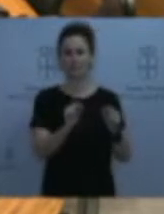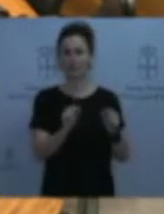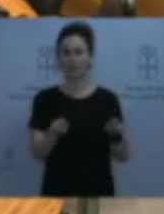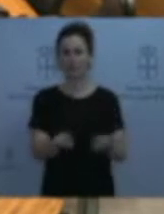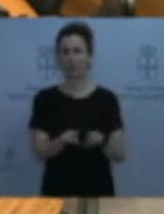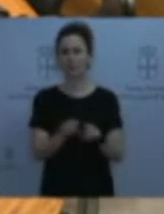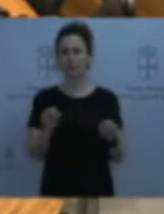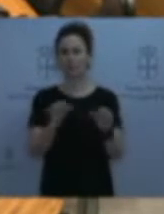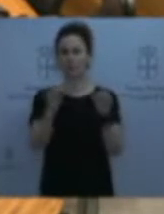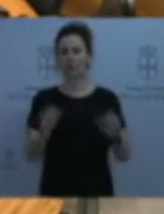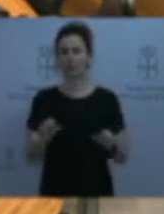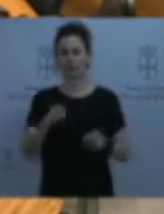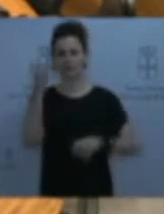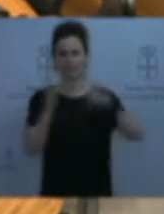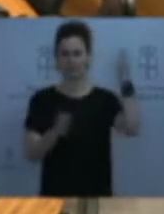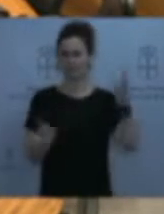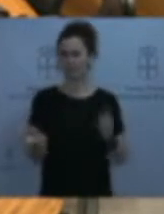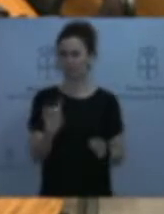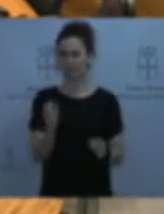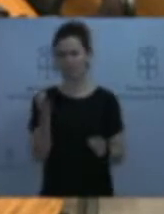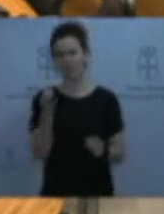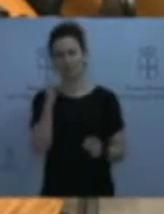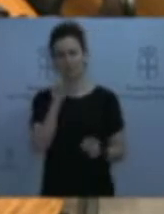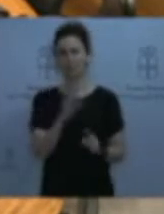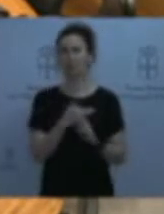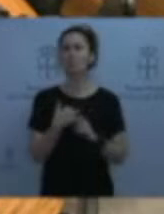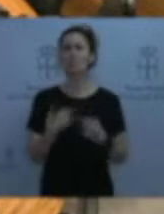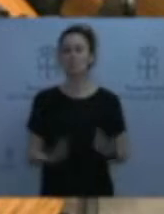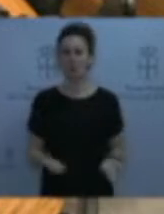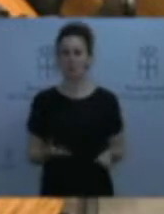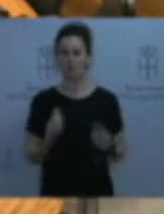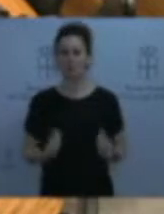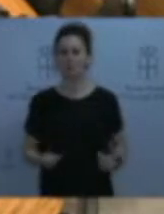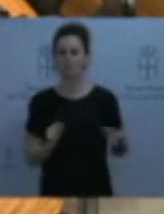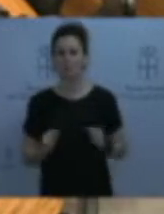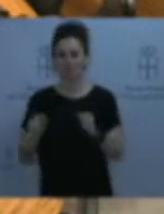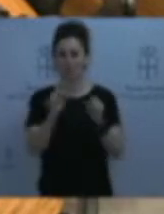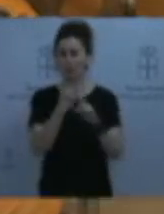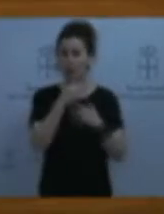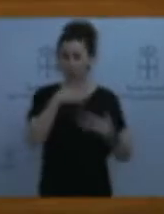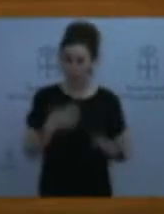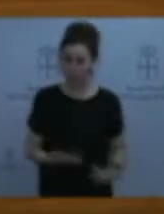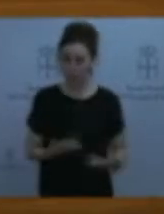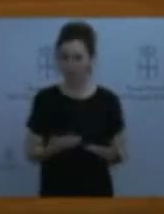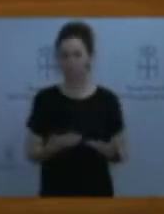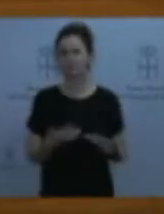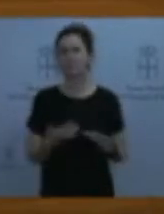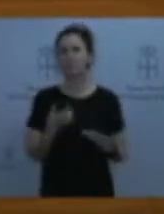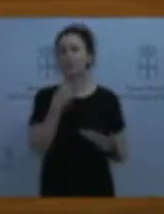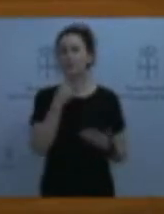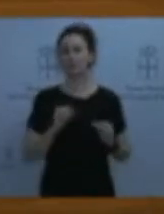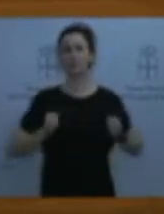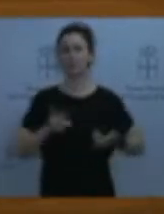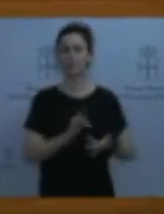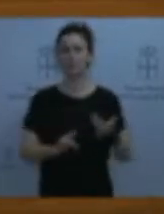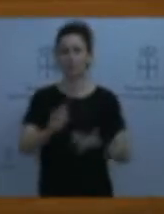términos puramente abstractos, hay que ver en qué situación se plantea este debate. El contexto actual marca que desde el inicio de la